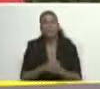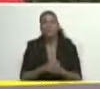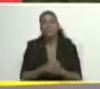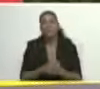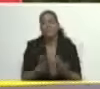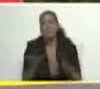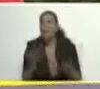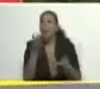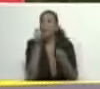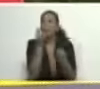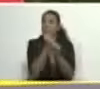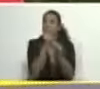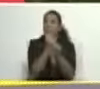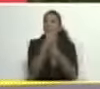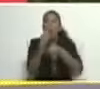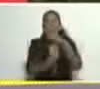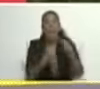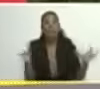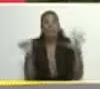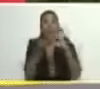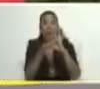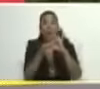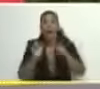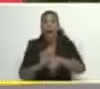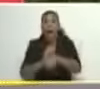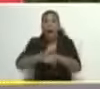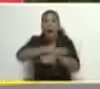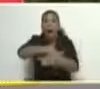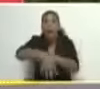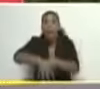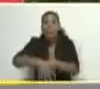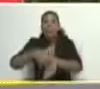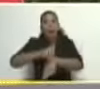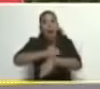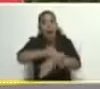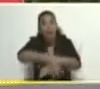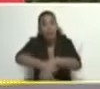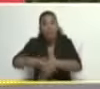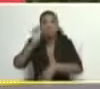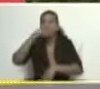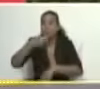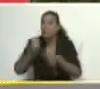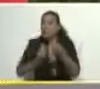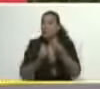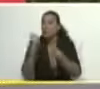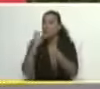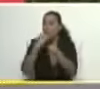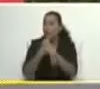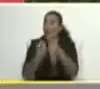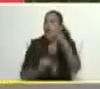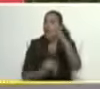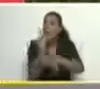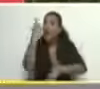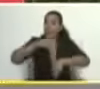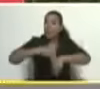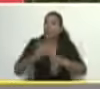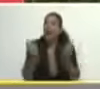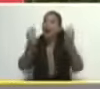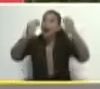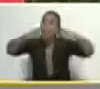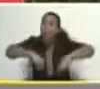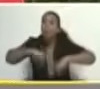Queda mucho trabajo por hacer en lo que se refiere al ALBA y tenemos que crear el tiempo para